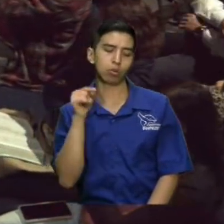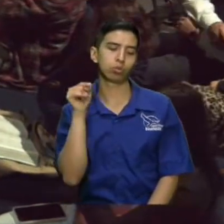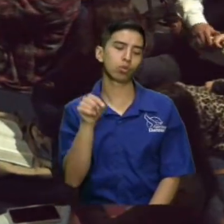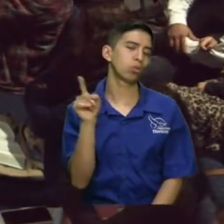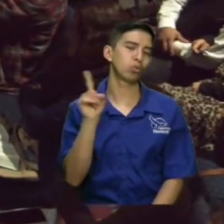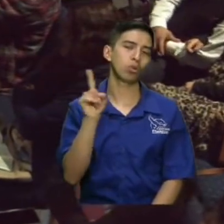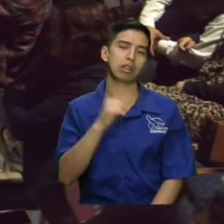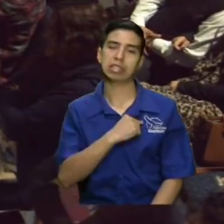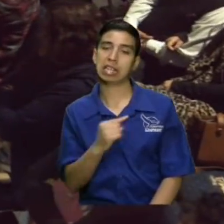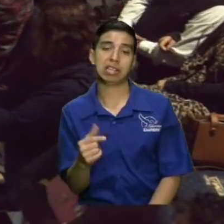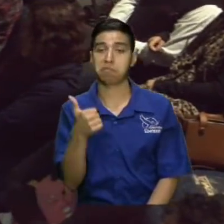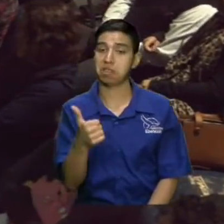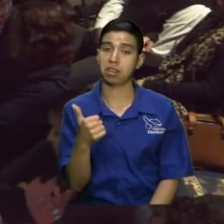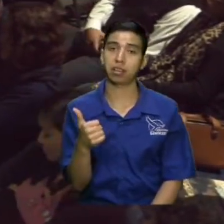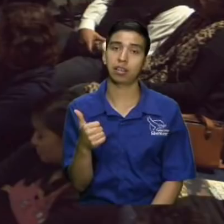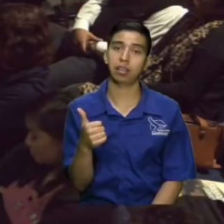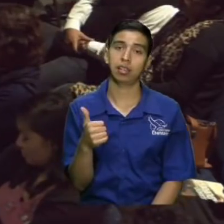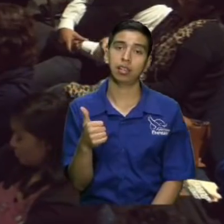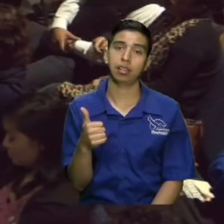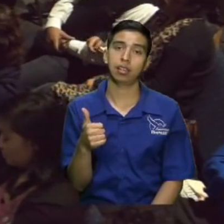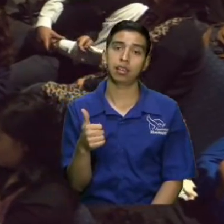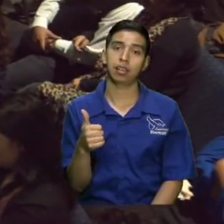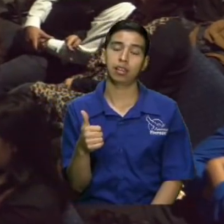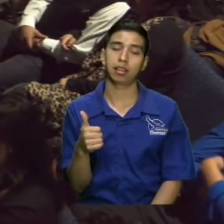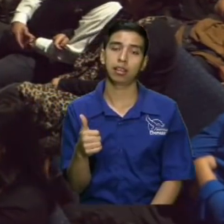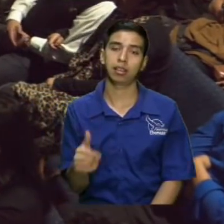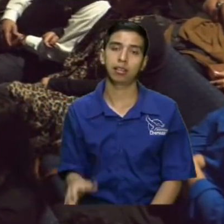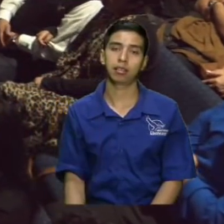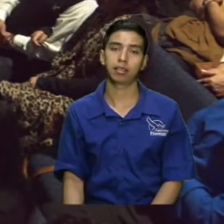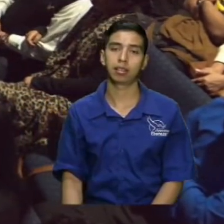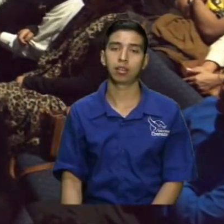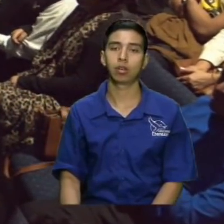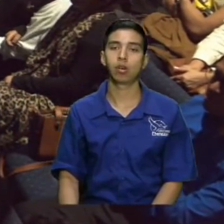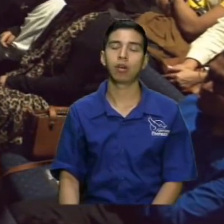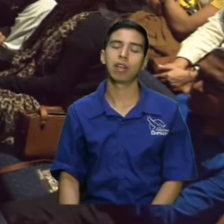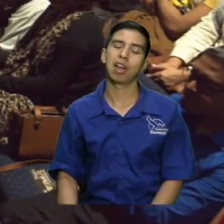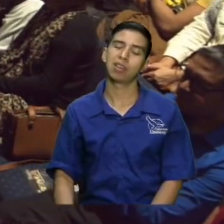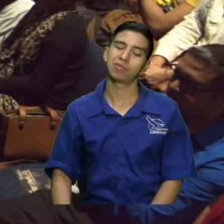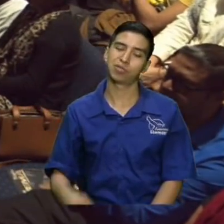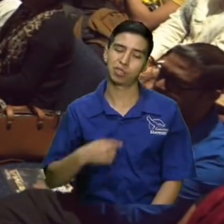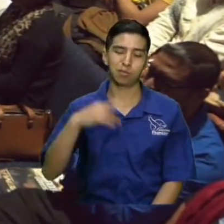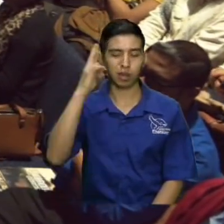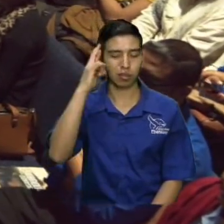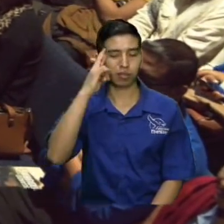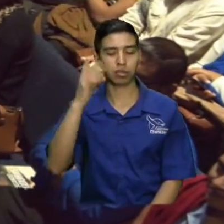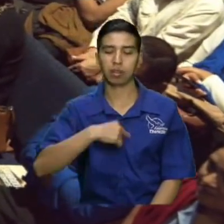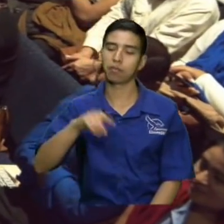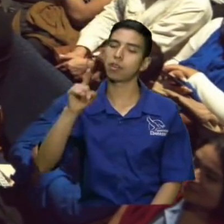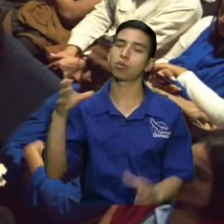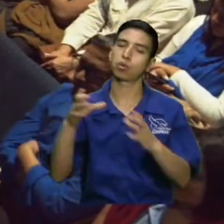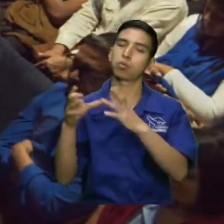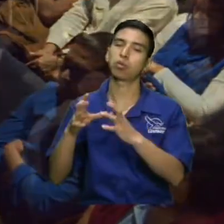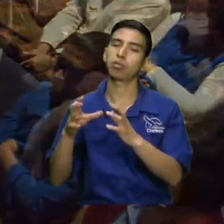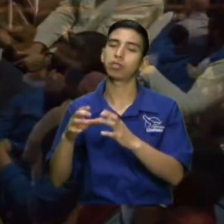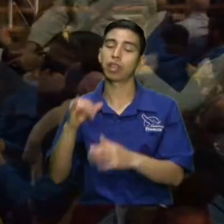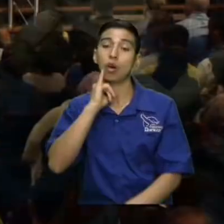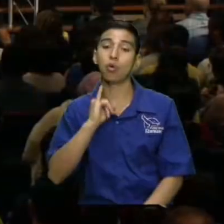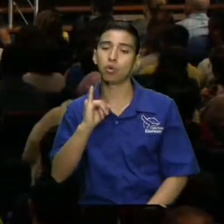Que ellos dicen unas sus teorías de que un profeta que se llama Bahá'u'lláh, que es para este, ¡ay, Dios mío! Y ahí se ha metido yo.